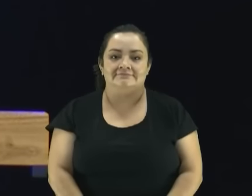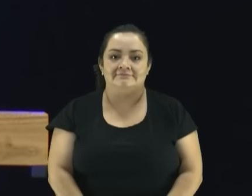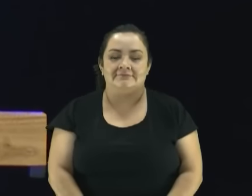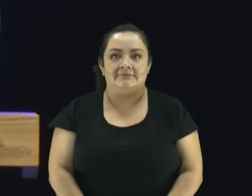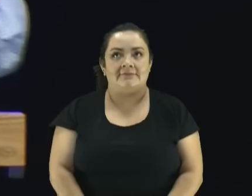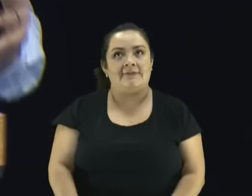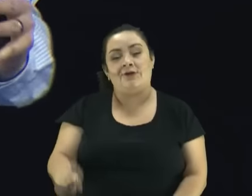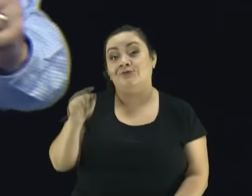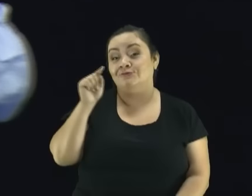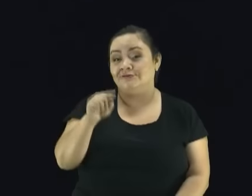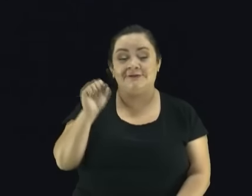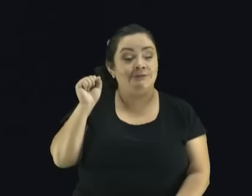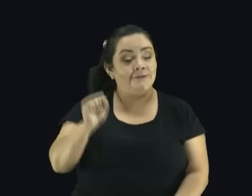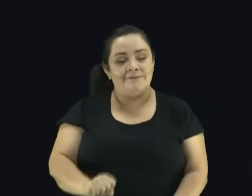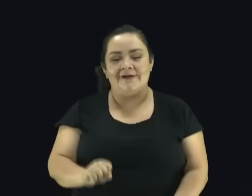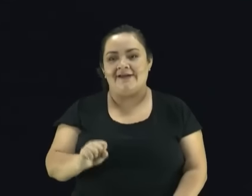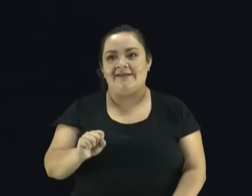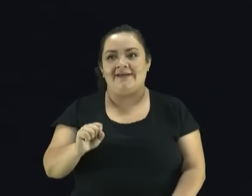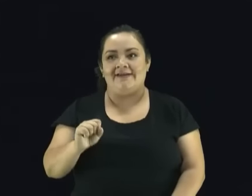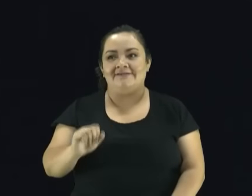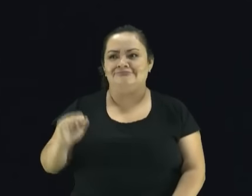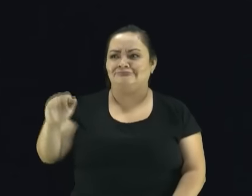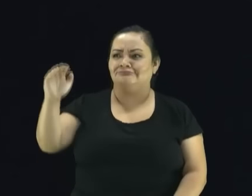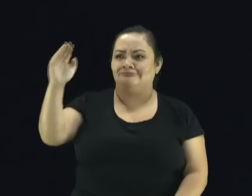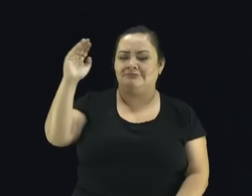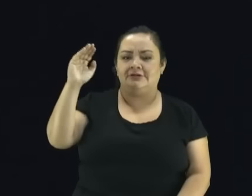usted no puede crecer si no se